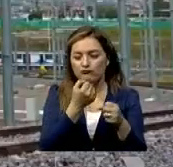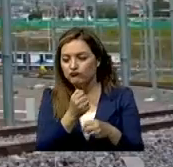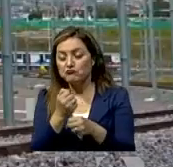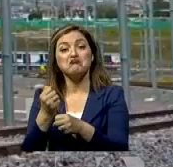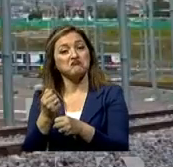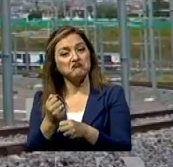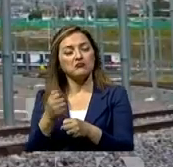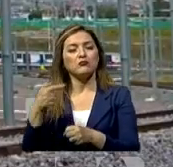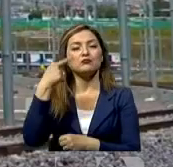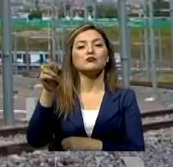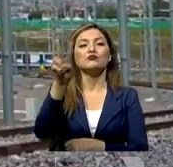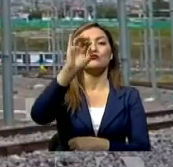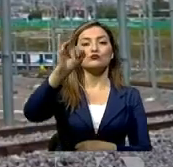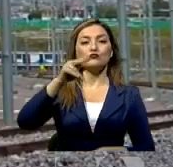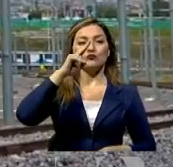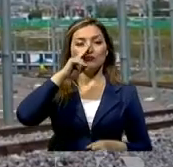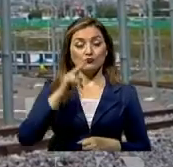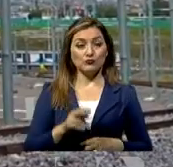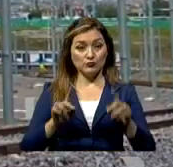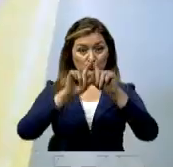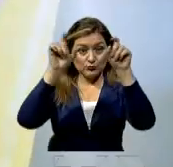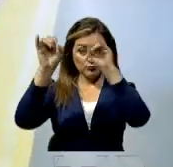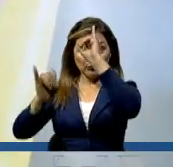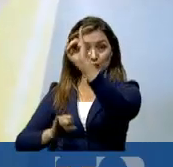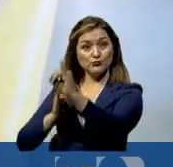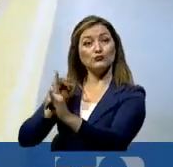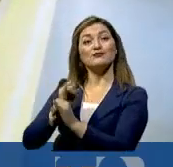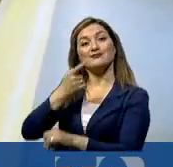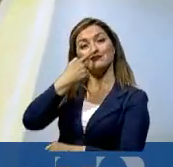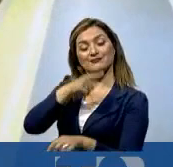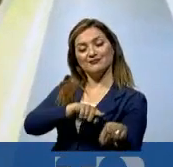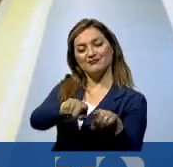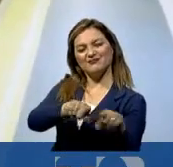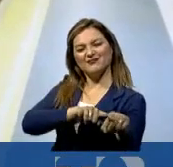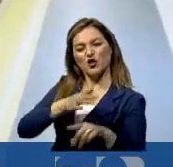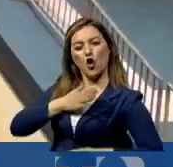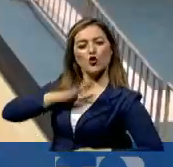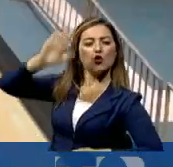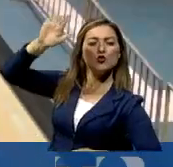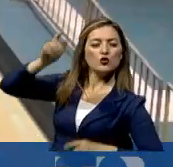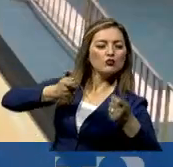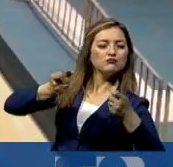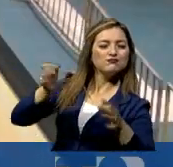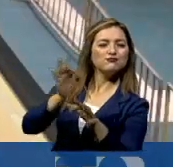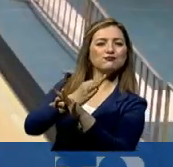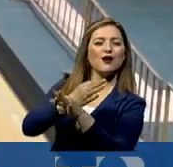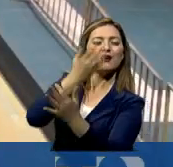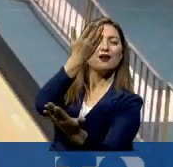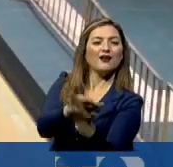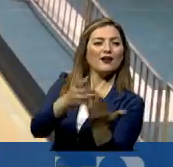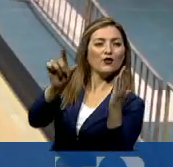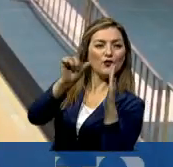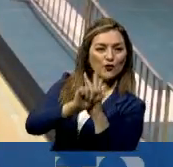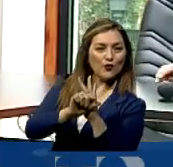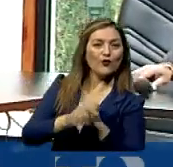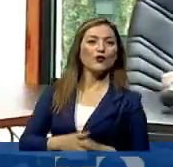hasta el próximo 22 de junio tienen las empresas internacionales interesadas en operar el metro de quito para presentar sus ofertas sin